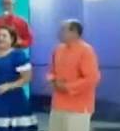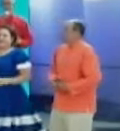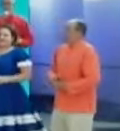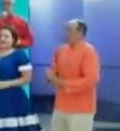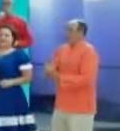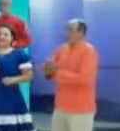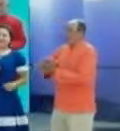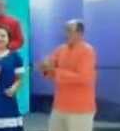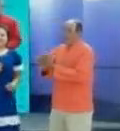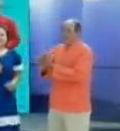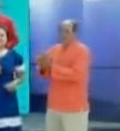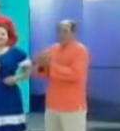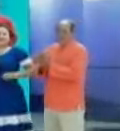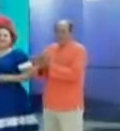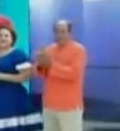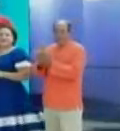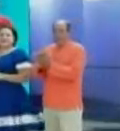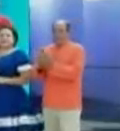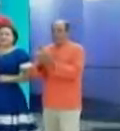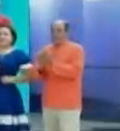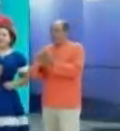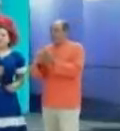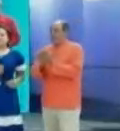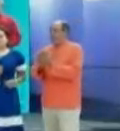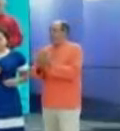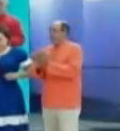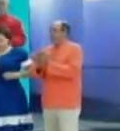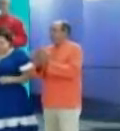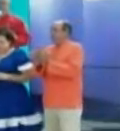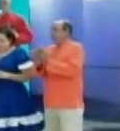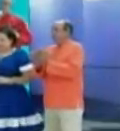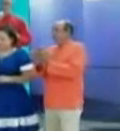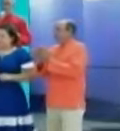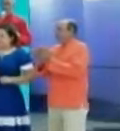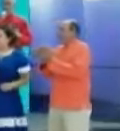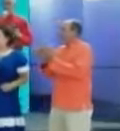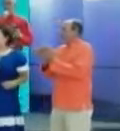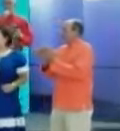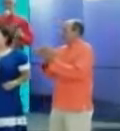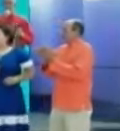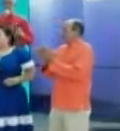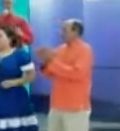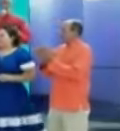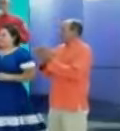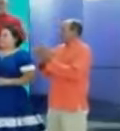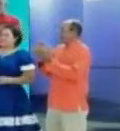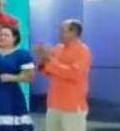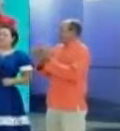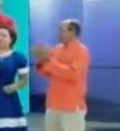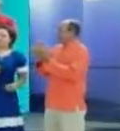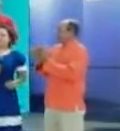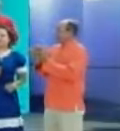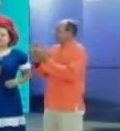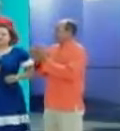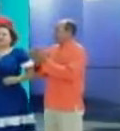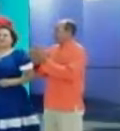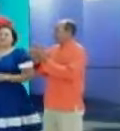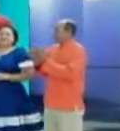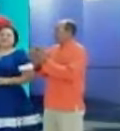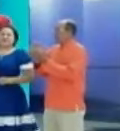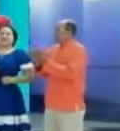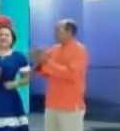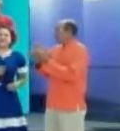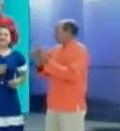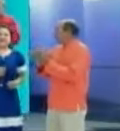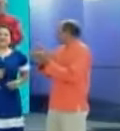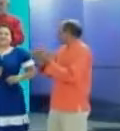bautizo tan bonito nombre no había oído yo tan bonito nombre no había oído